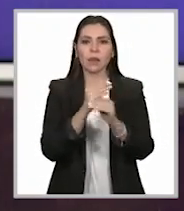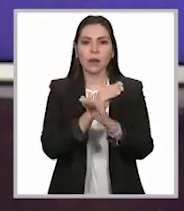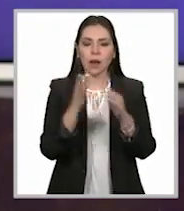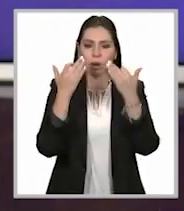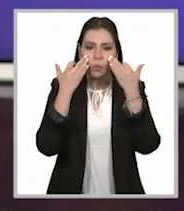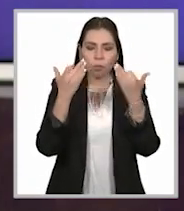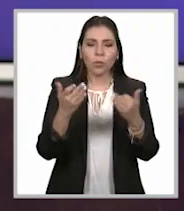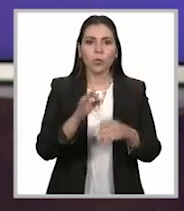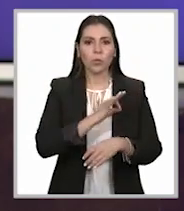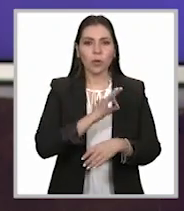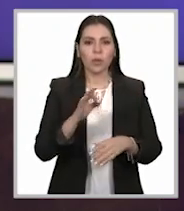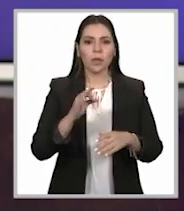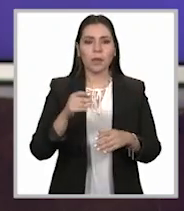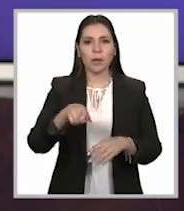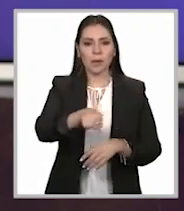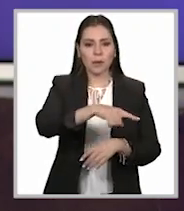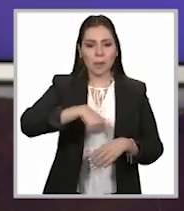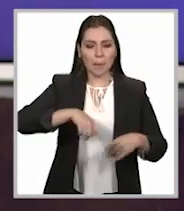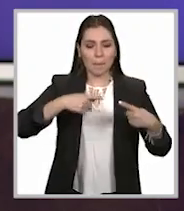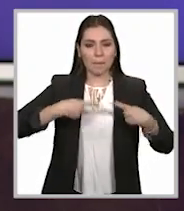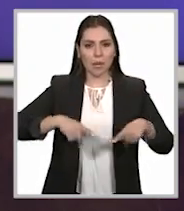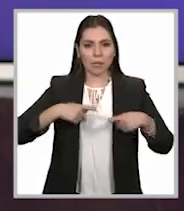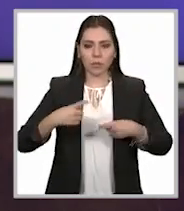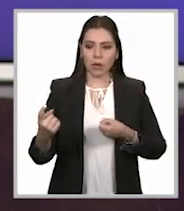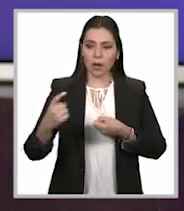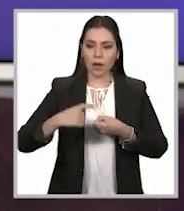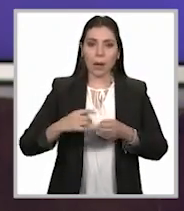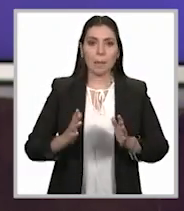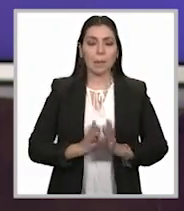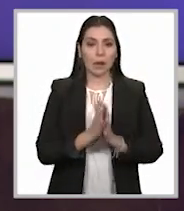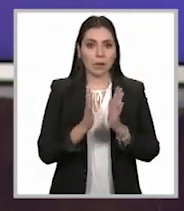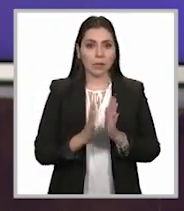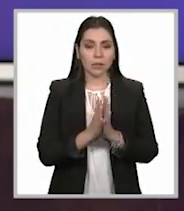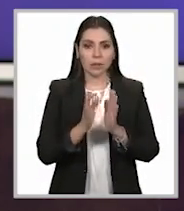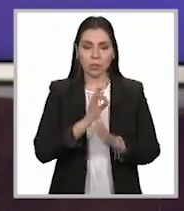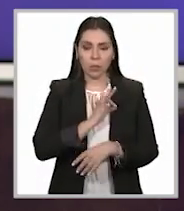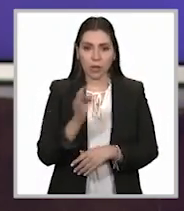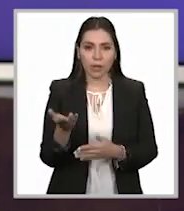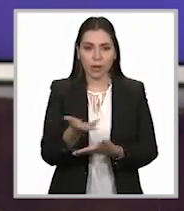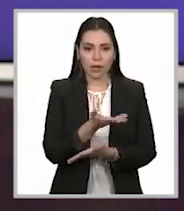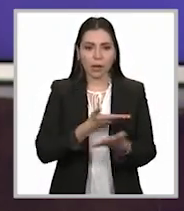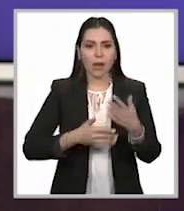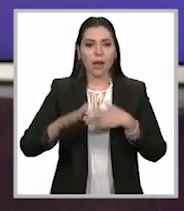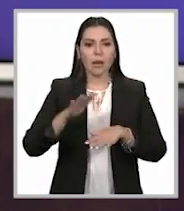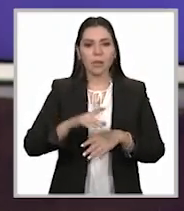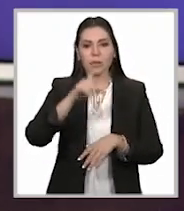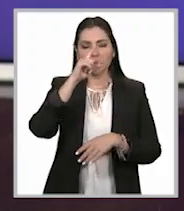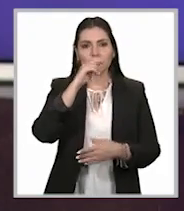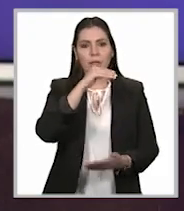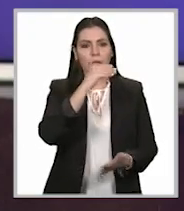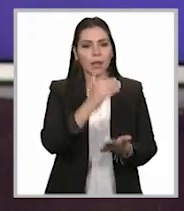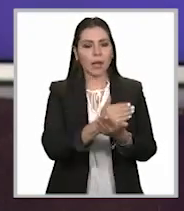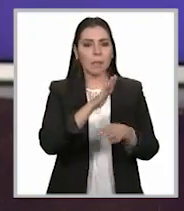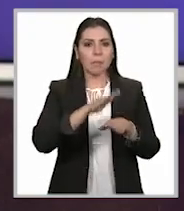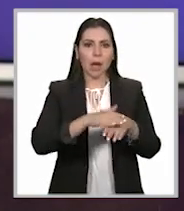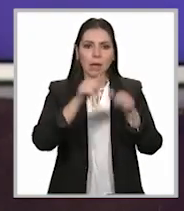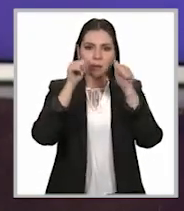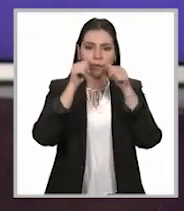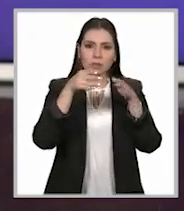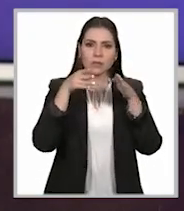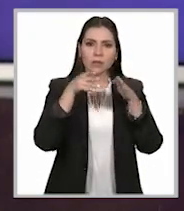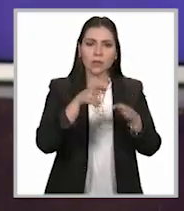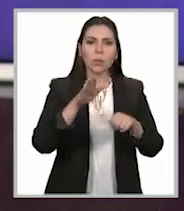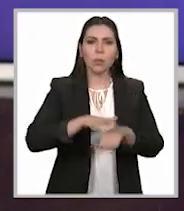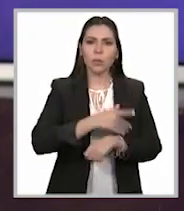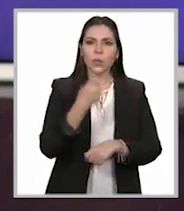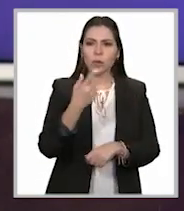rendición de cuentas, en términos de hacer partícipe también a la ciudadanía, pues precisamente detiene y pone su énfasis en